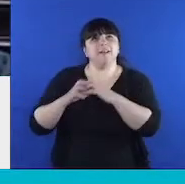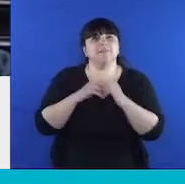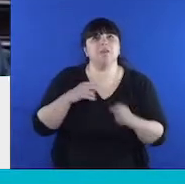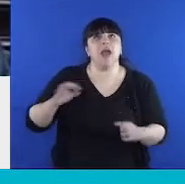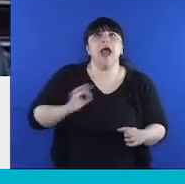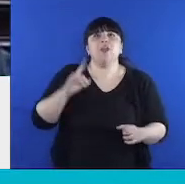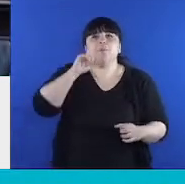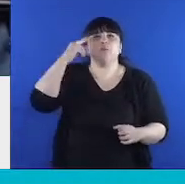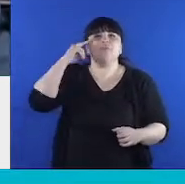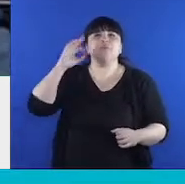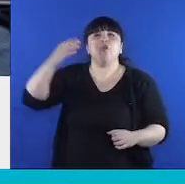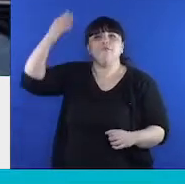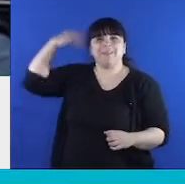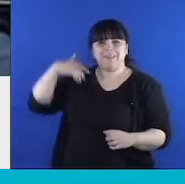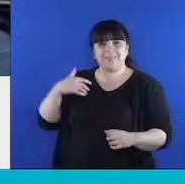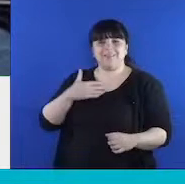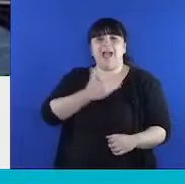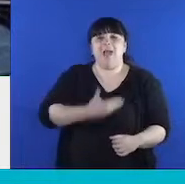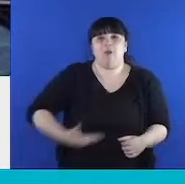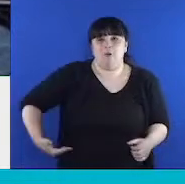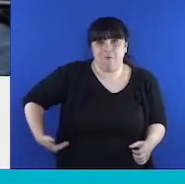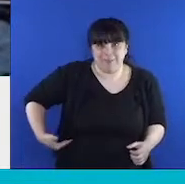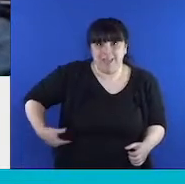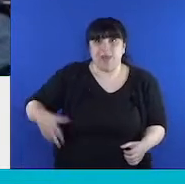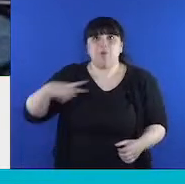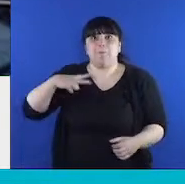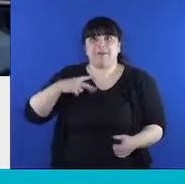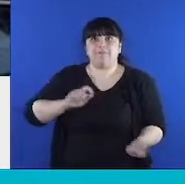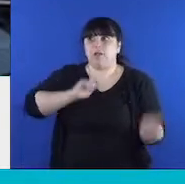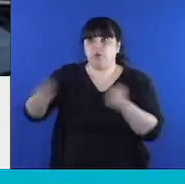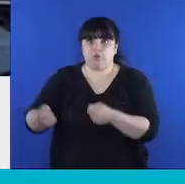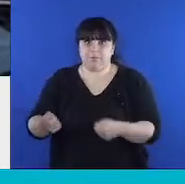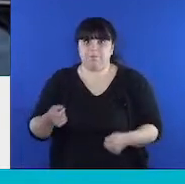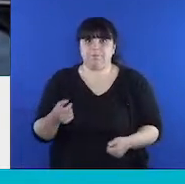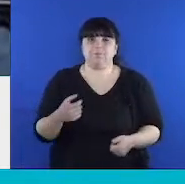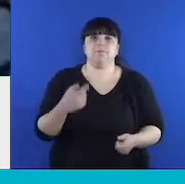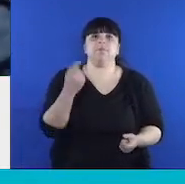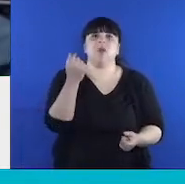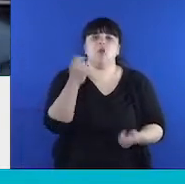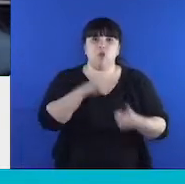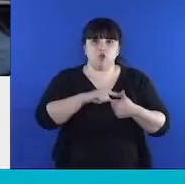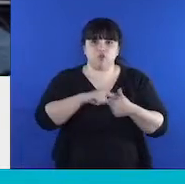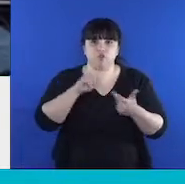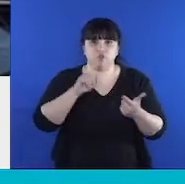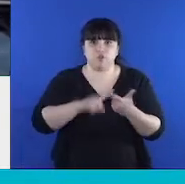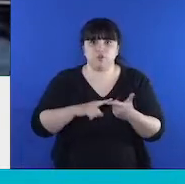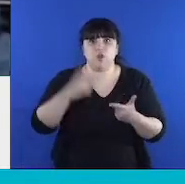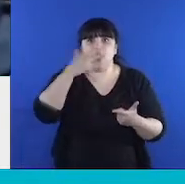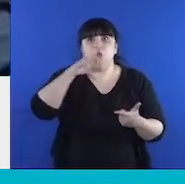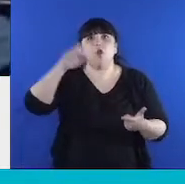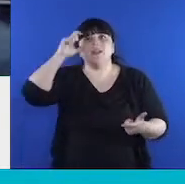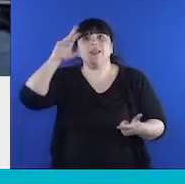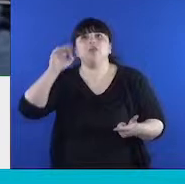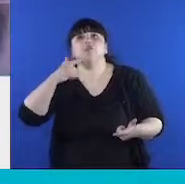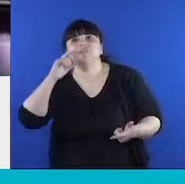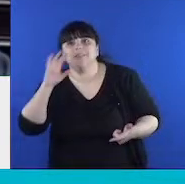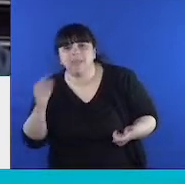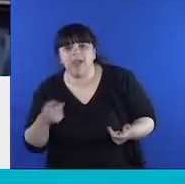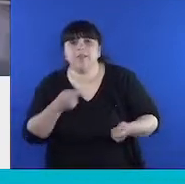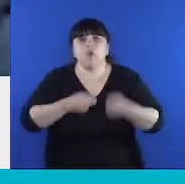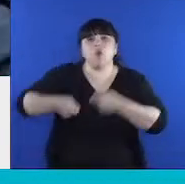fui anotando: costos, onerosidad, comercio,